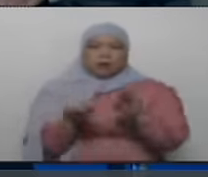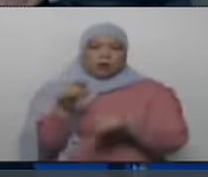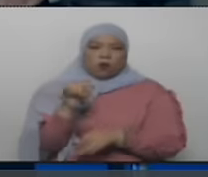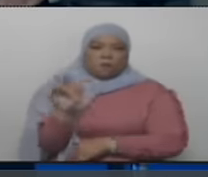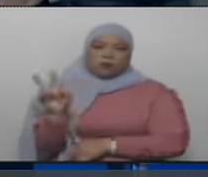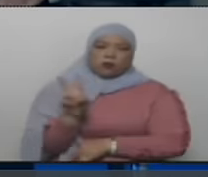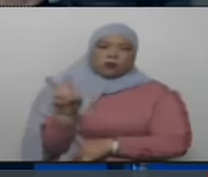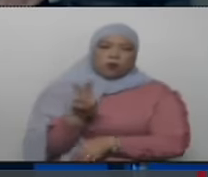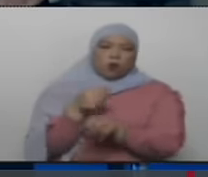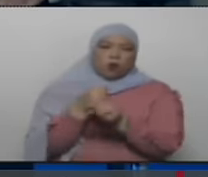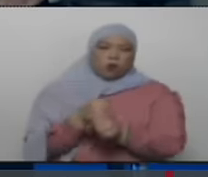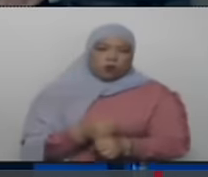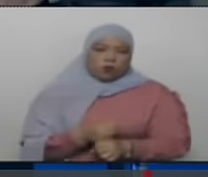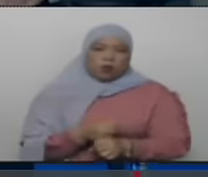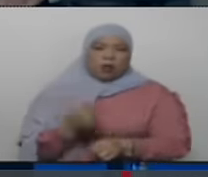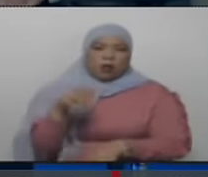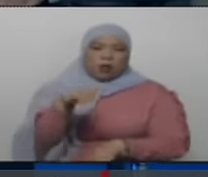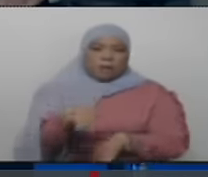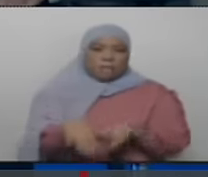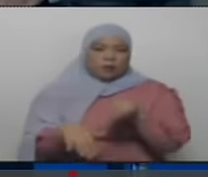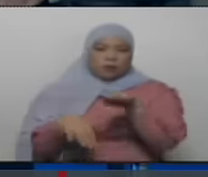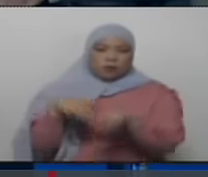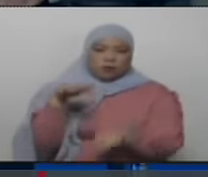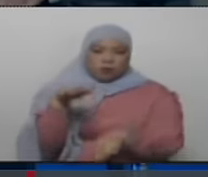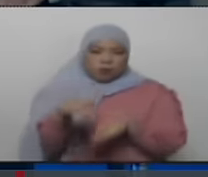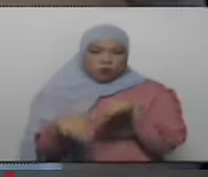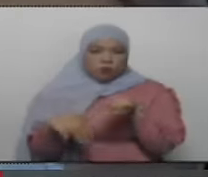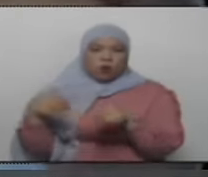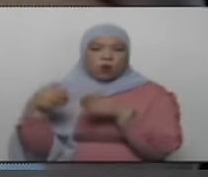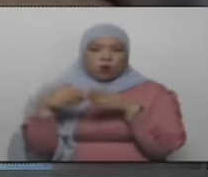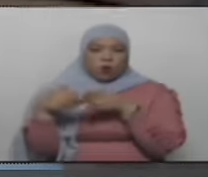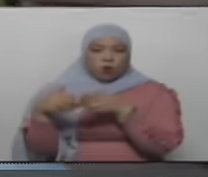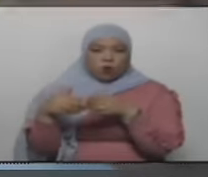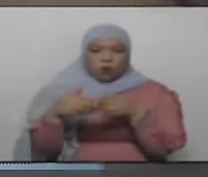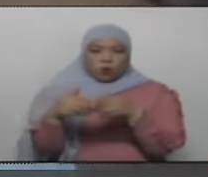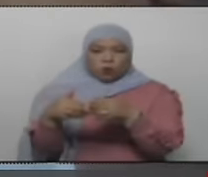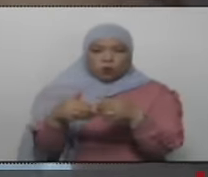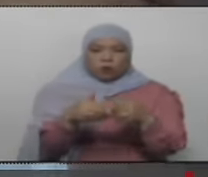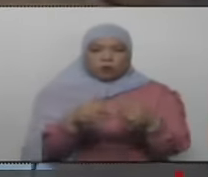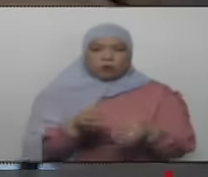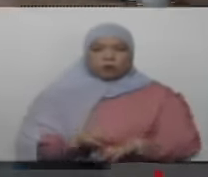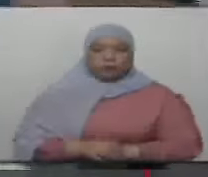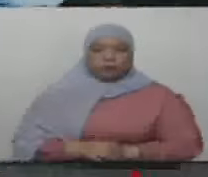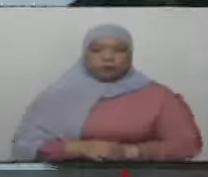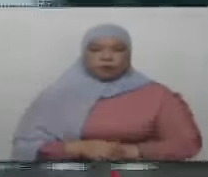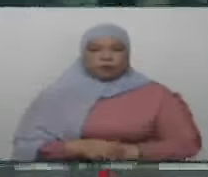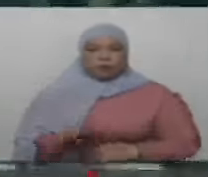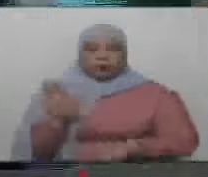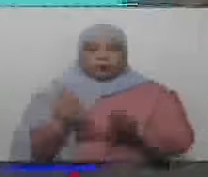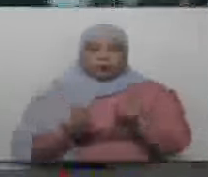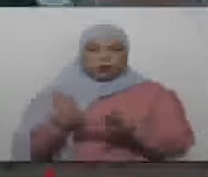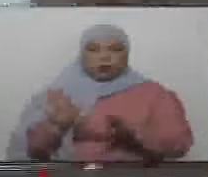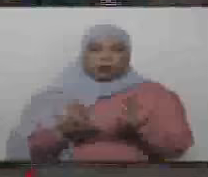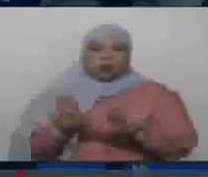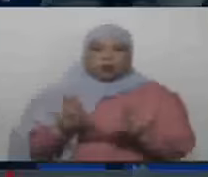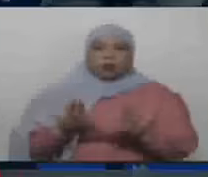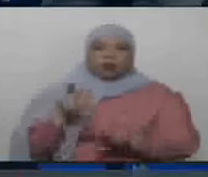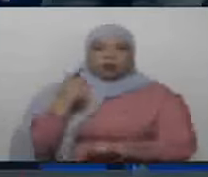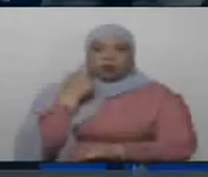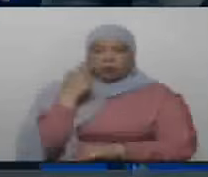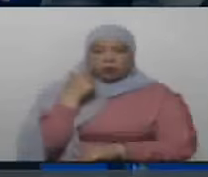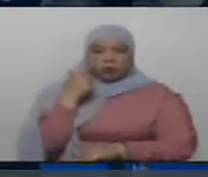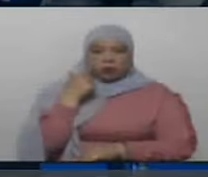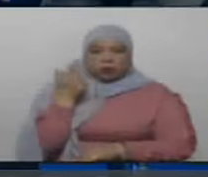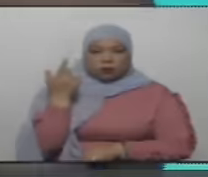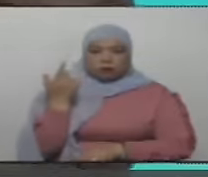aquí lo estaban esperando en las playas, que llegaran las lanchas. Claro, los guías turísticos. Los guías turísticos, claro. Aquí está, mira, aquí están,